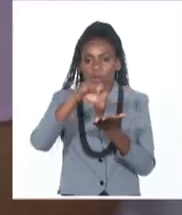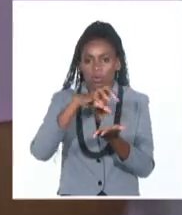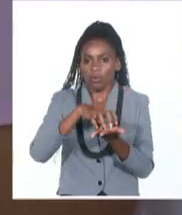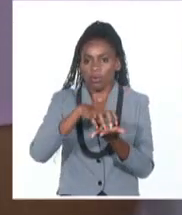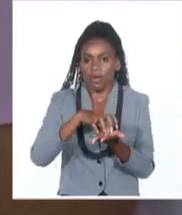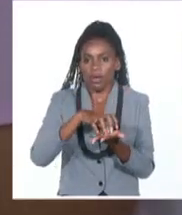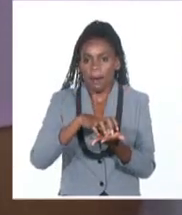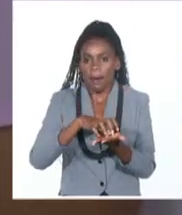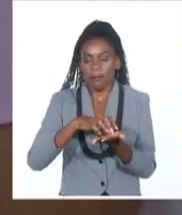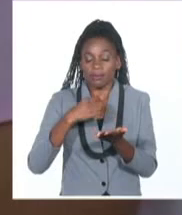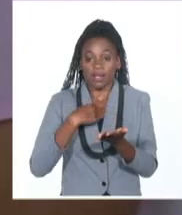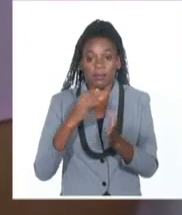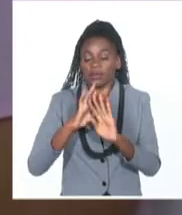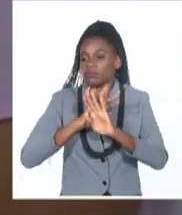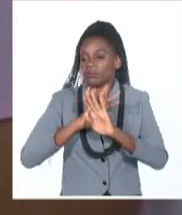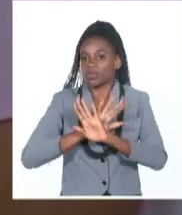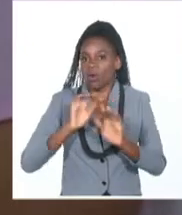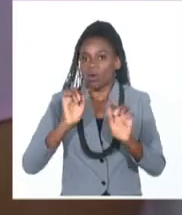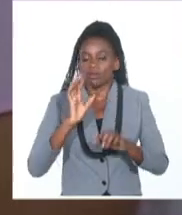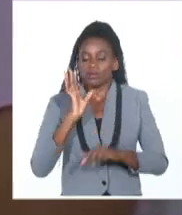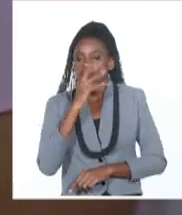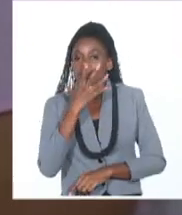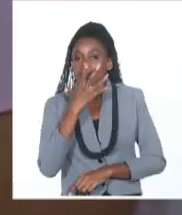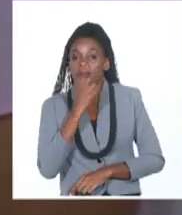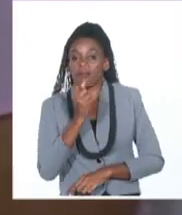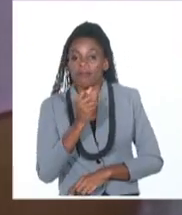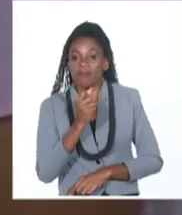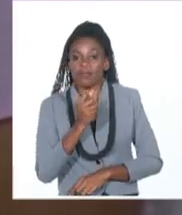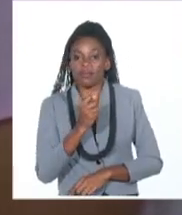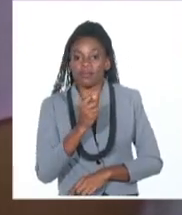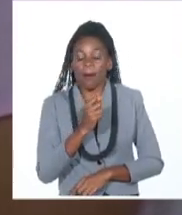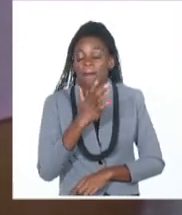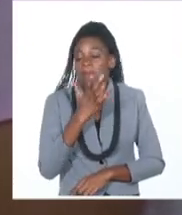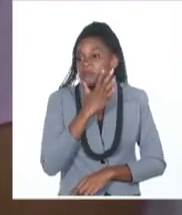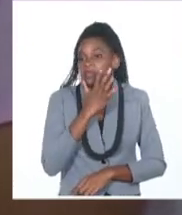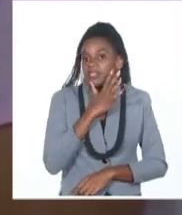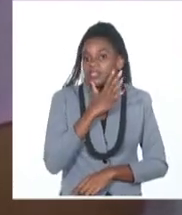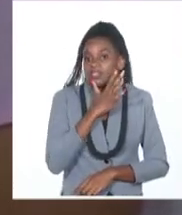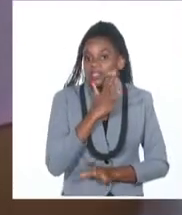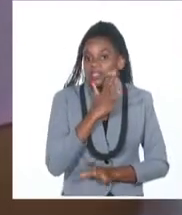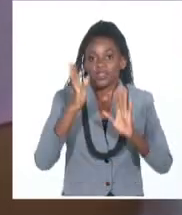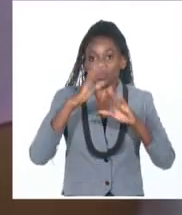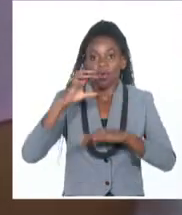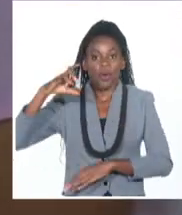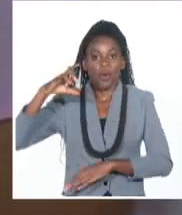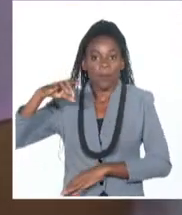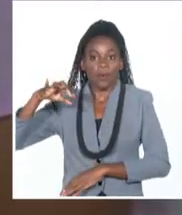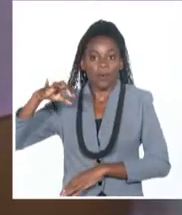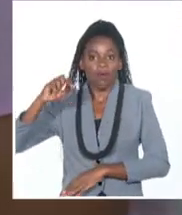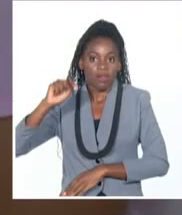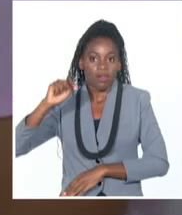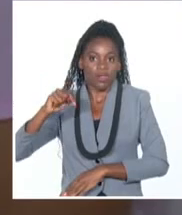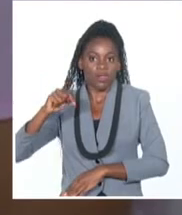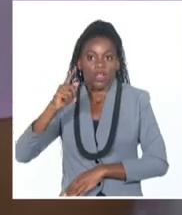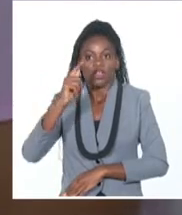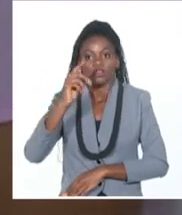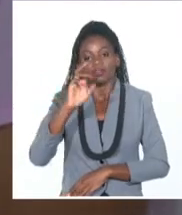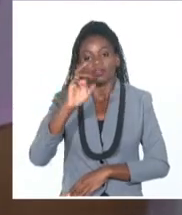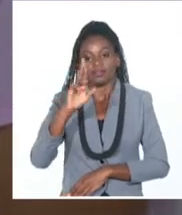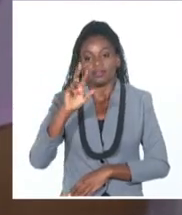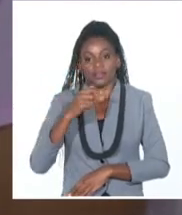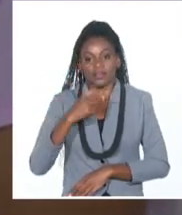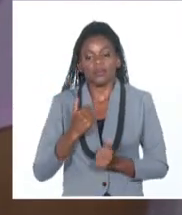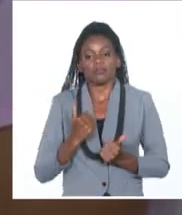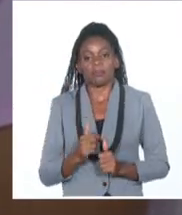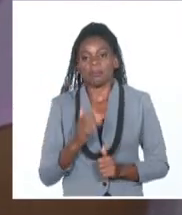todo, porque prácticamente ya yo no soy pinareña, soy terapera. Y me siento muy bien